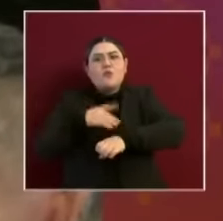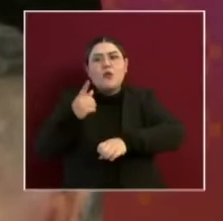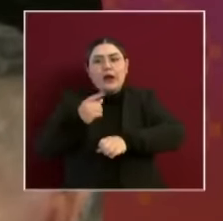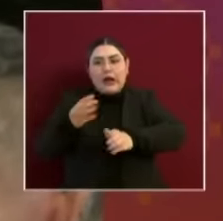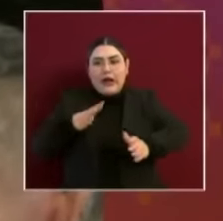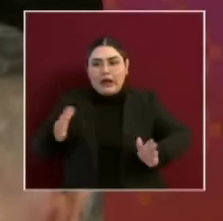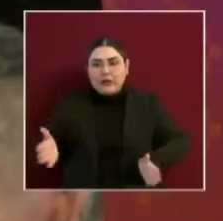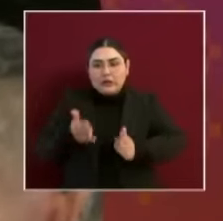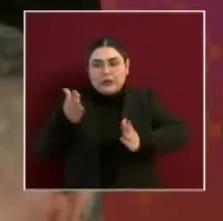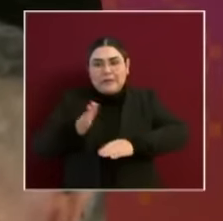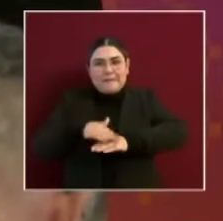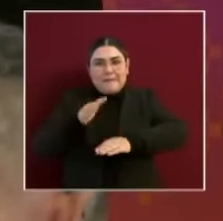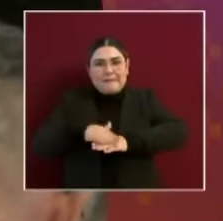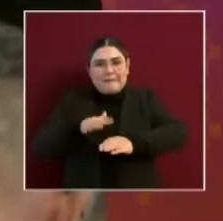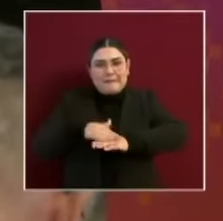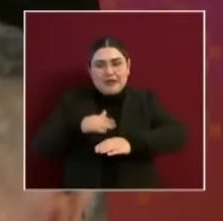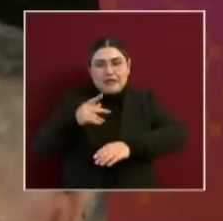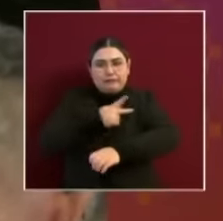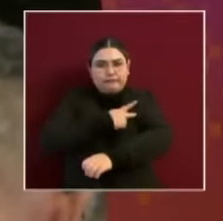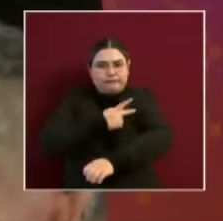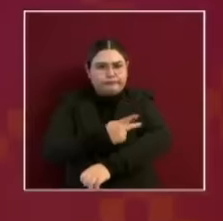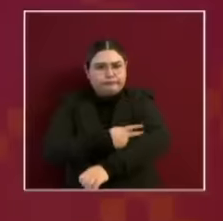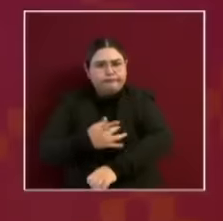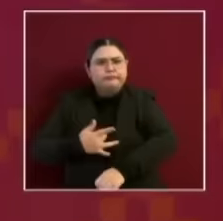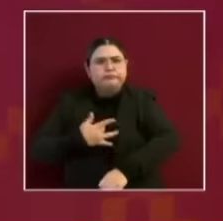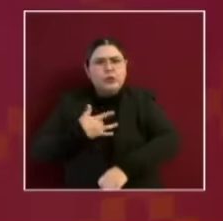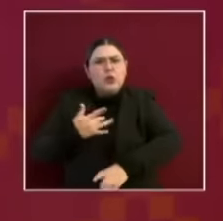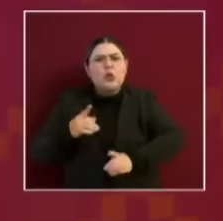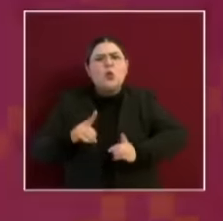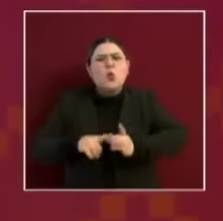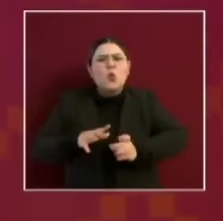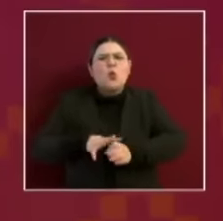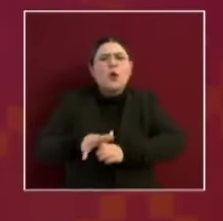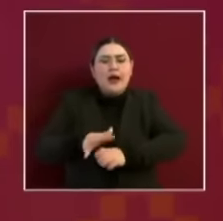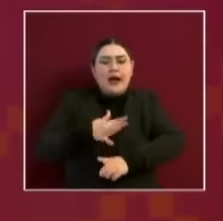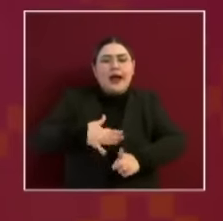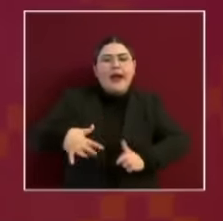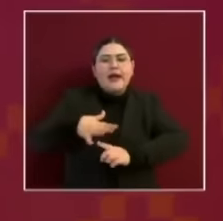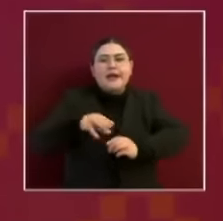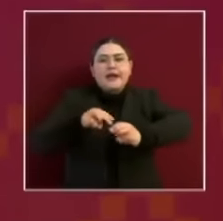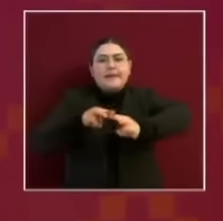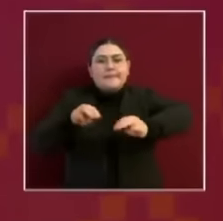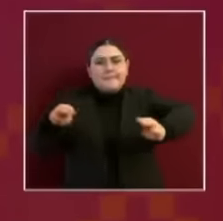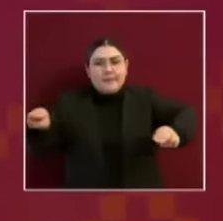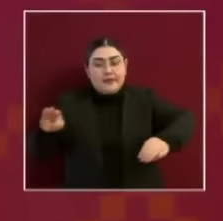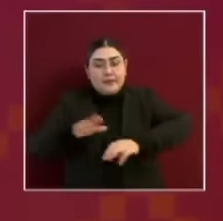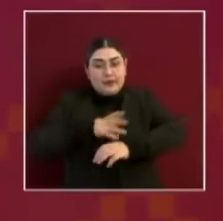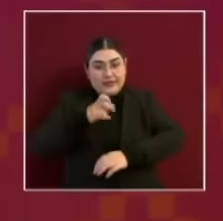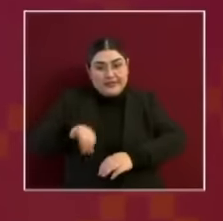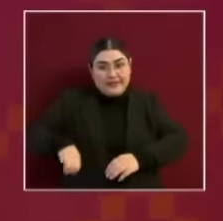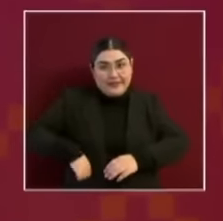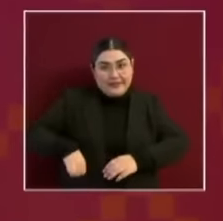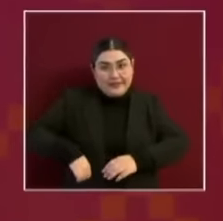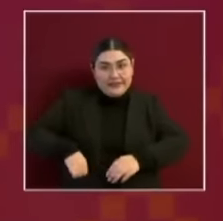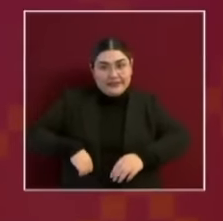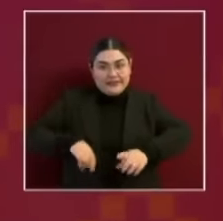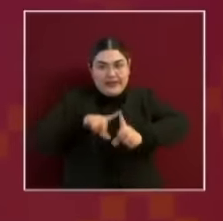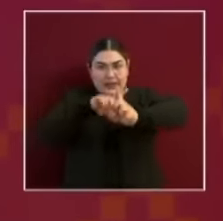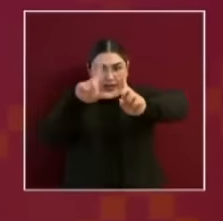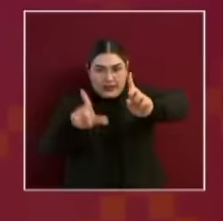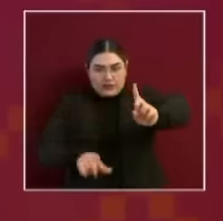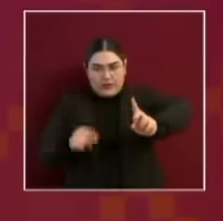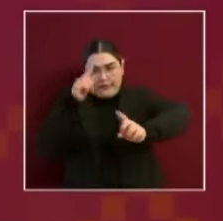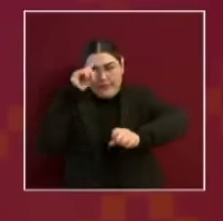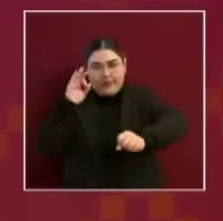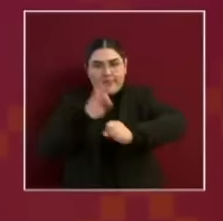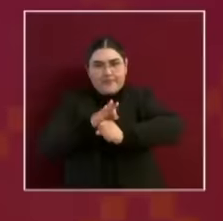marítimo de México. Sonora está proyectando el crecimiento de los intereses marítimos nacionales a través de la